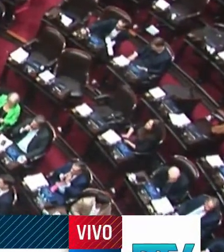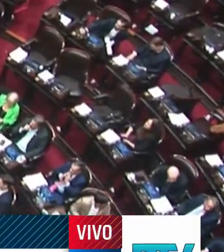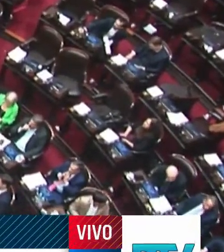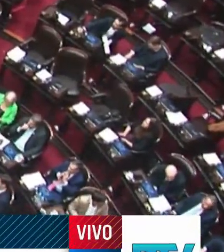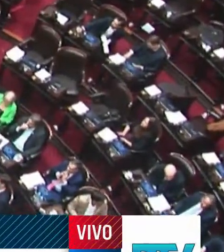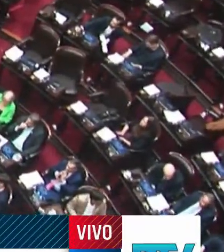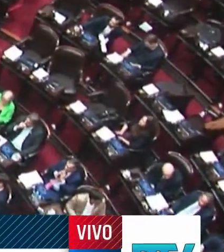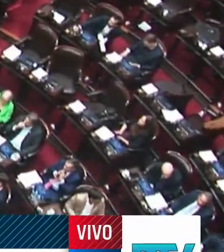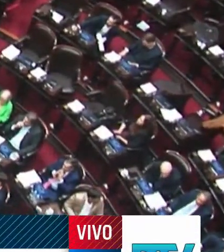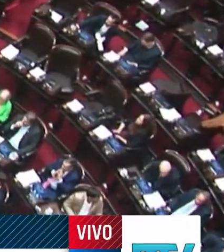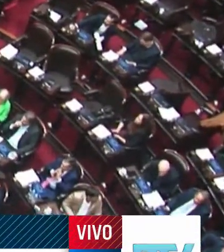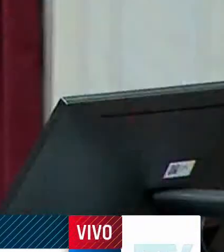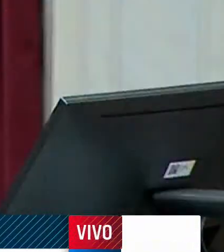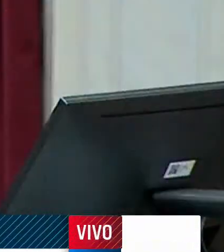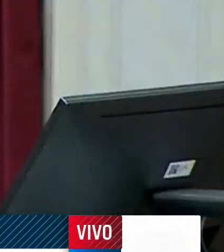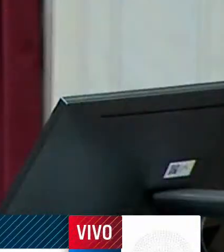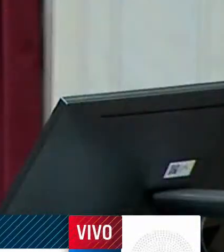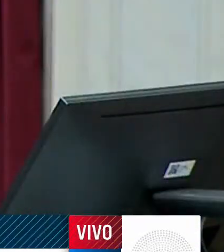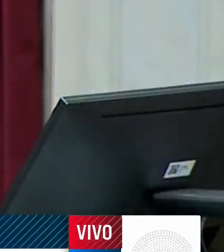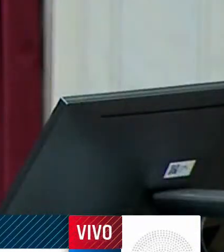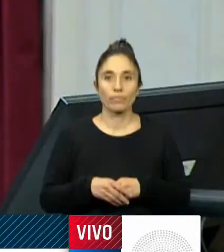Se cierra la votación.